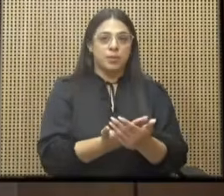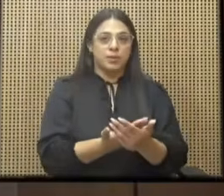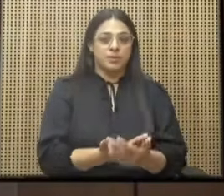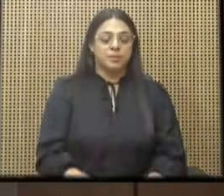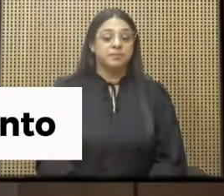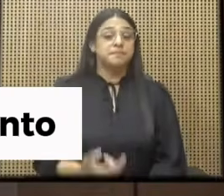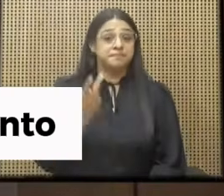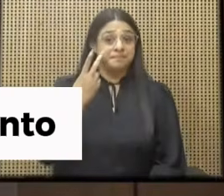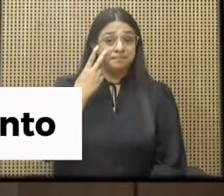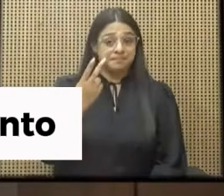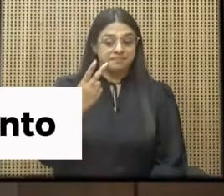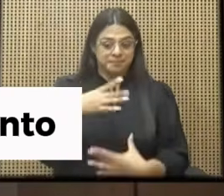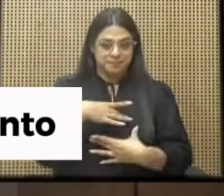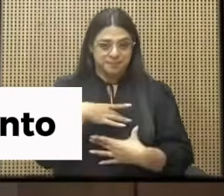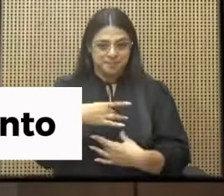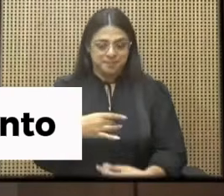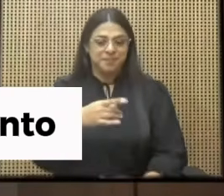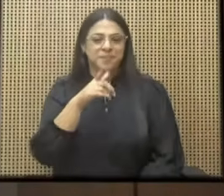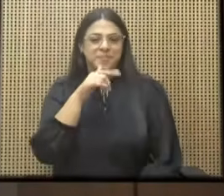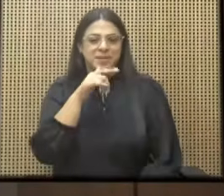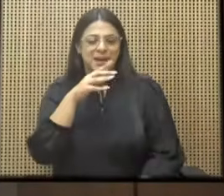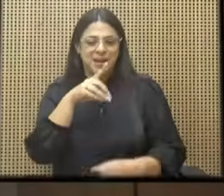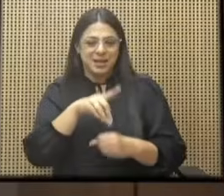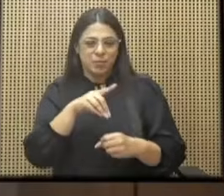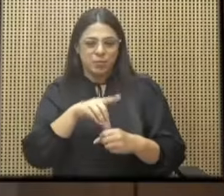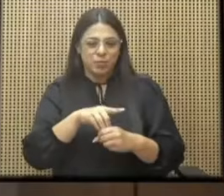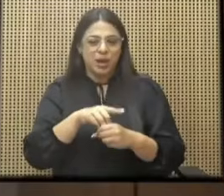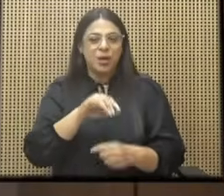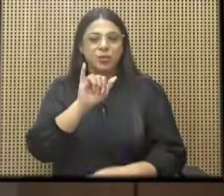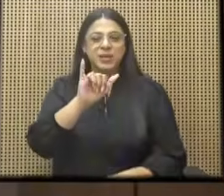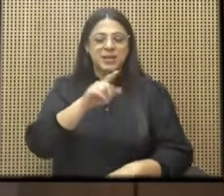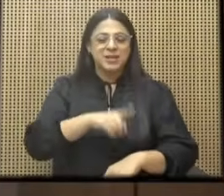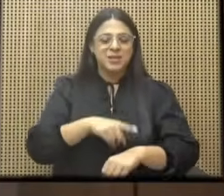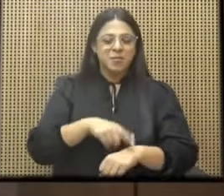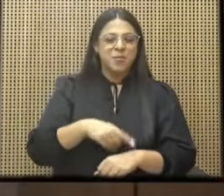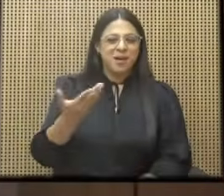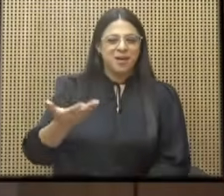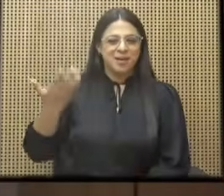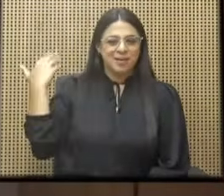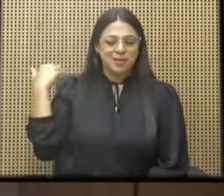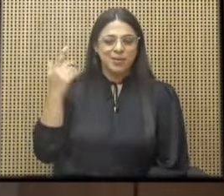vea qué interesante, ¿quiénes eran diputados en ese momento y estaban presentes?